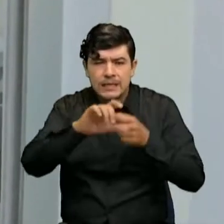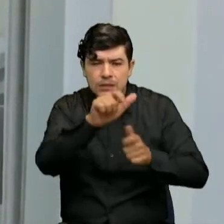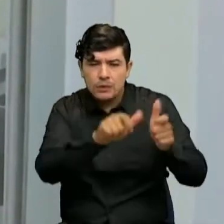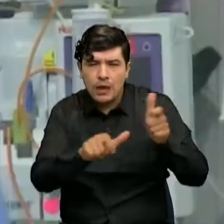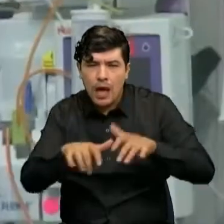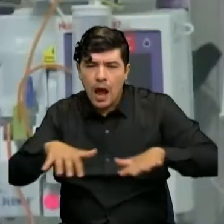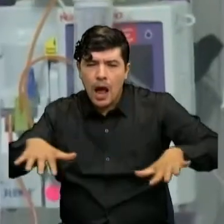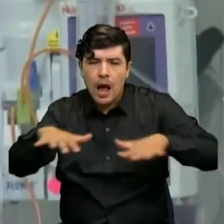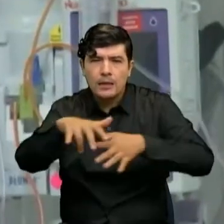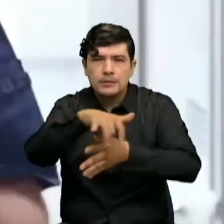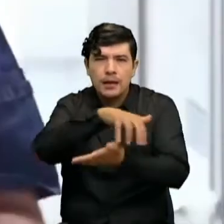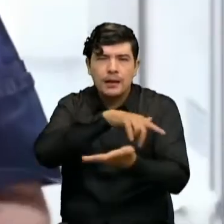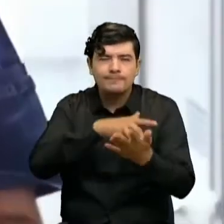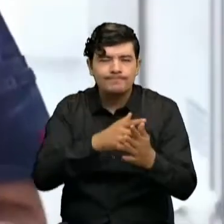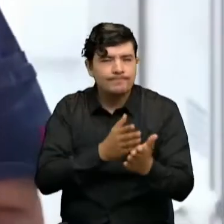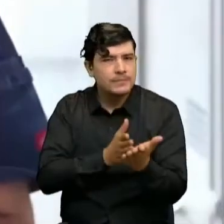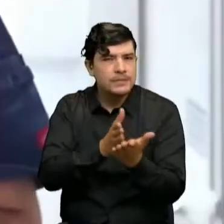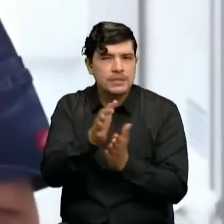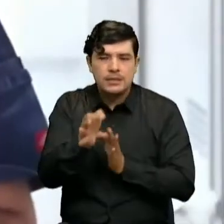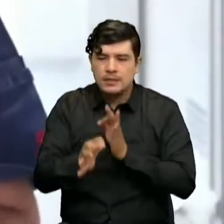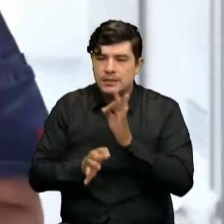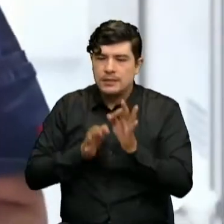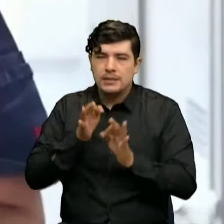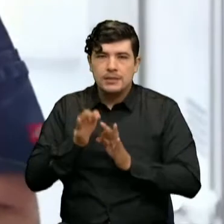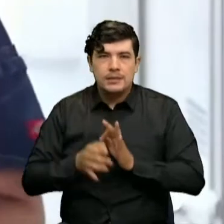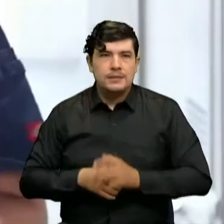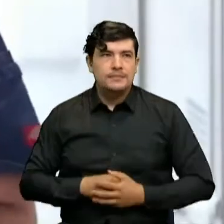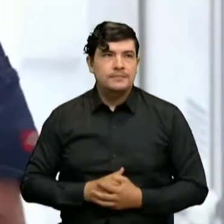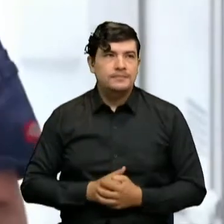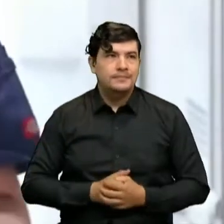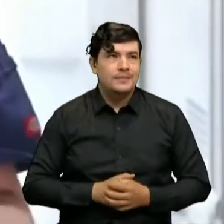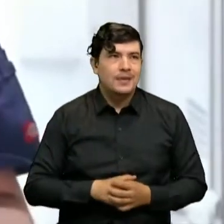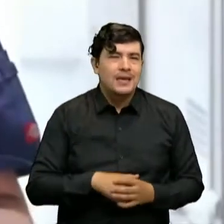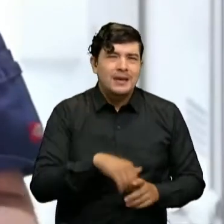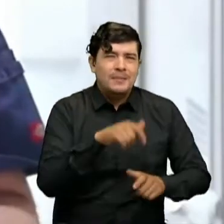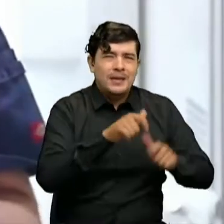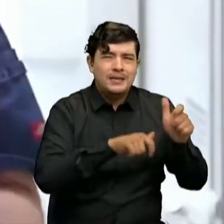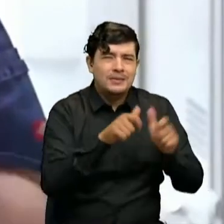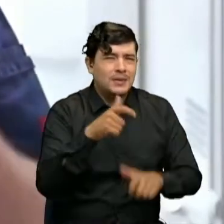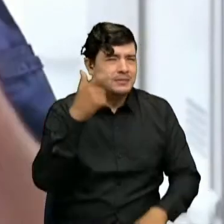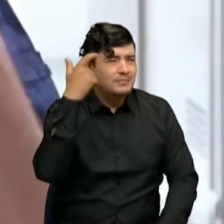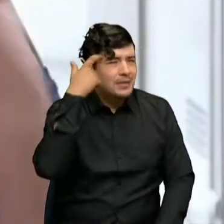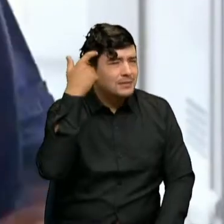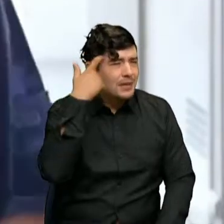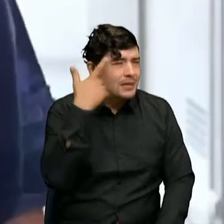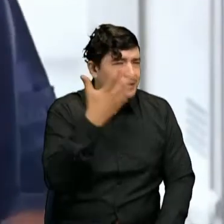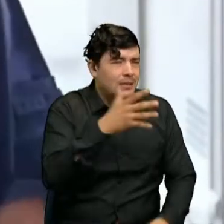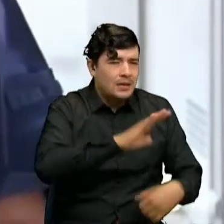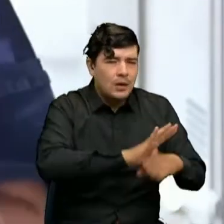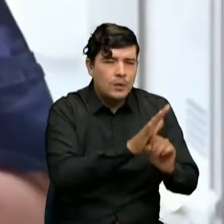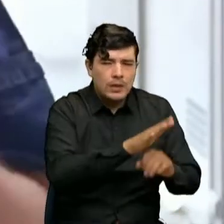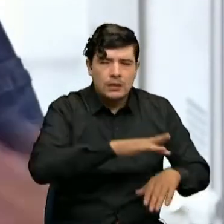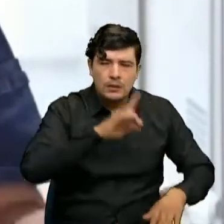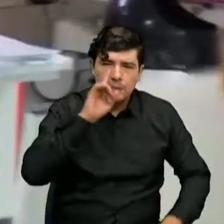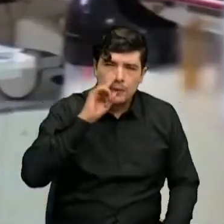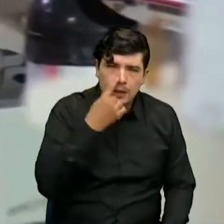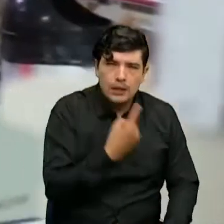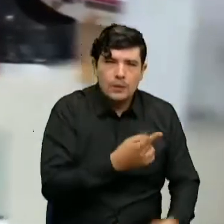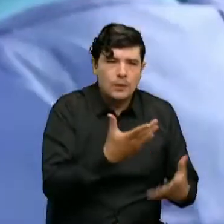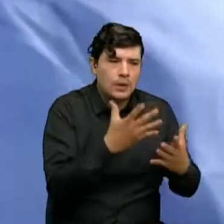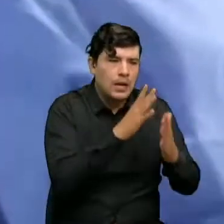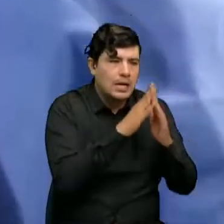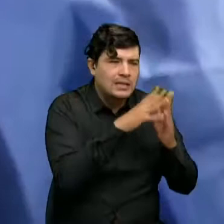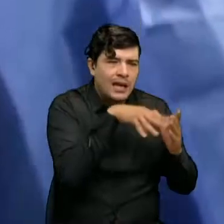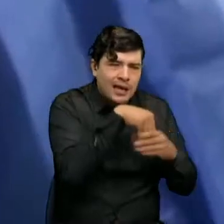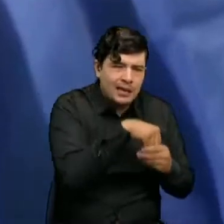cuidándonos. La mayoría de la gente ya está saturada de todo lo que tiene que ser COVID. Ya está aburrida con quedarse en la casa, ya quiere salir, quiere ser la